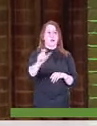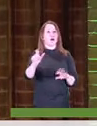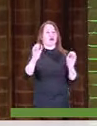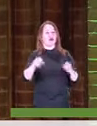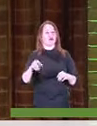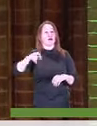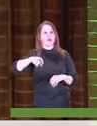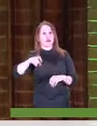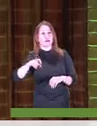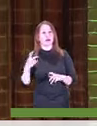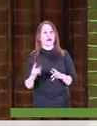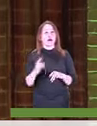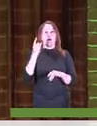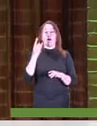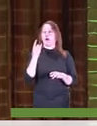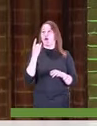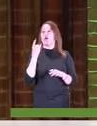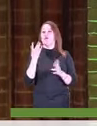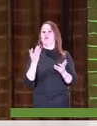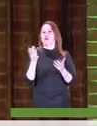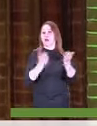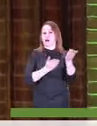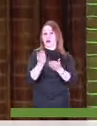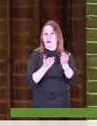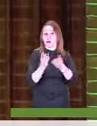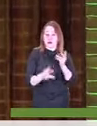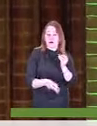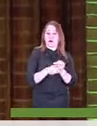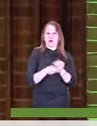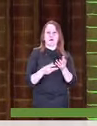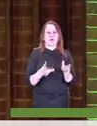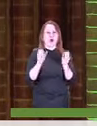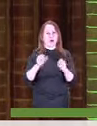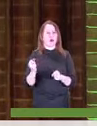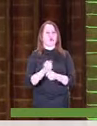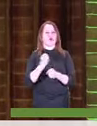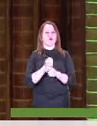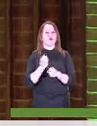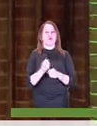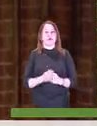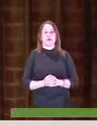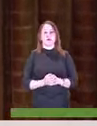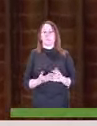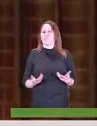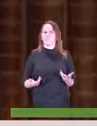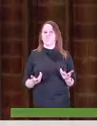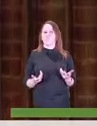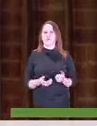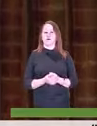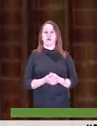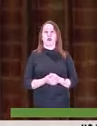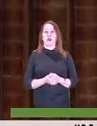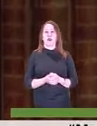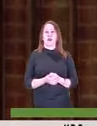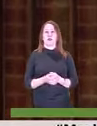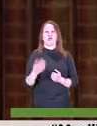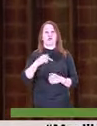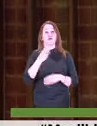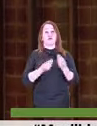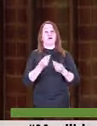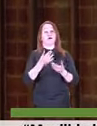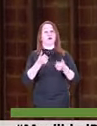necesiten estos tipos de servicios adicionales para poder trabajar. Es el caso de lo que estamos haciendo con la